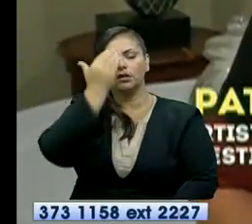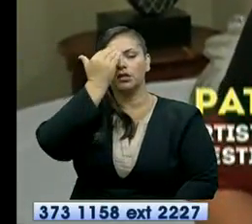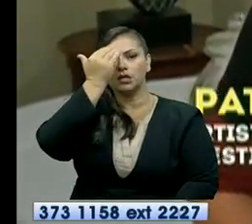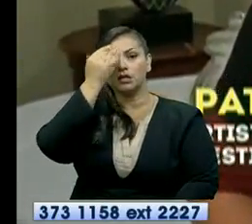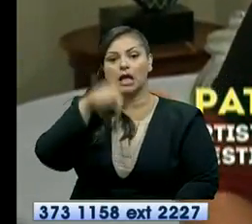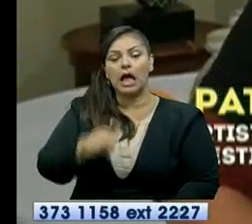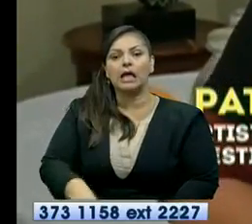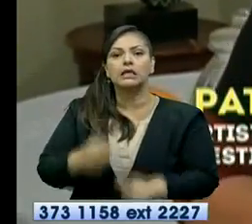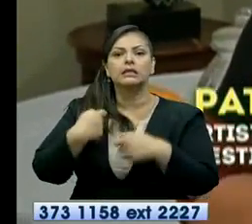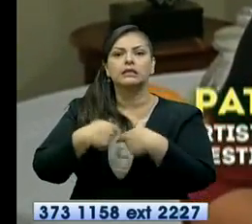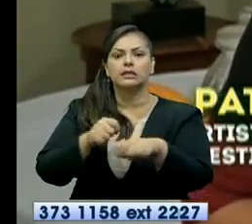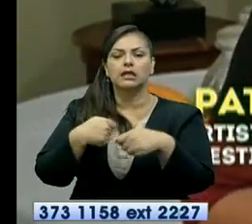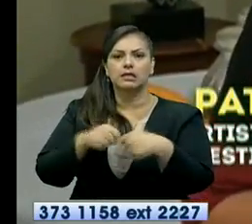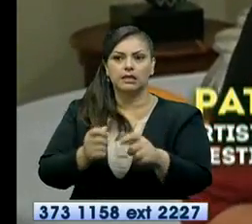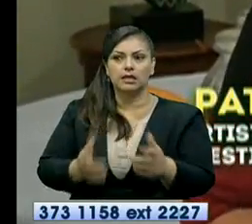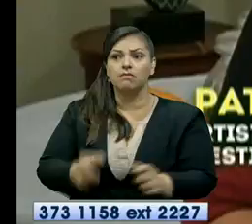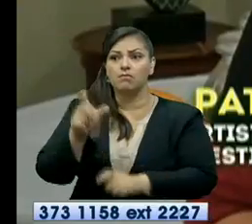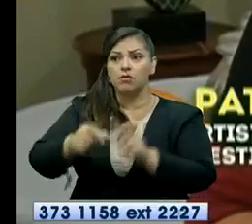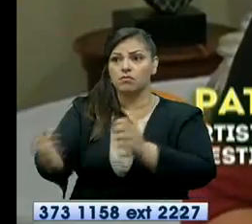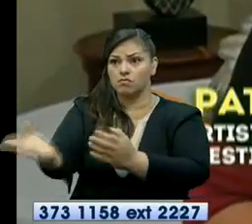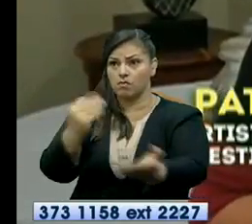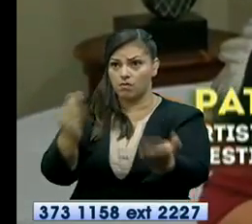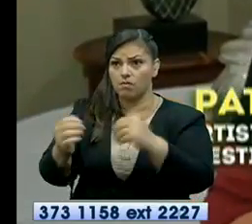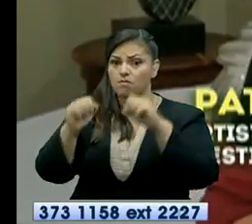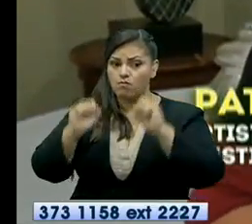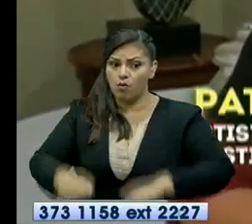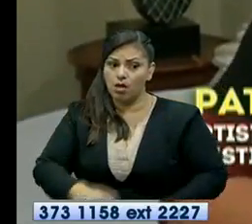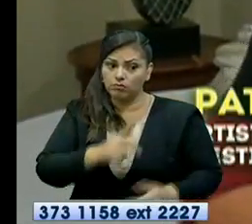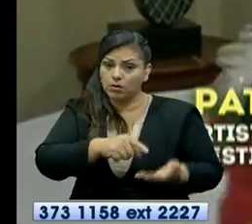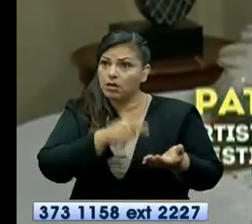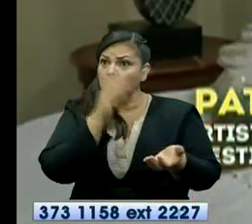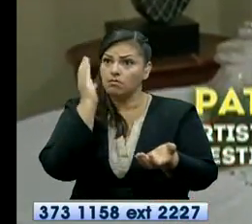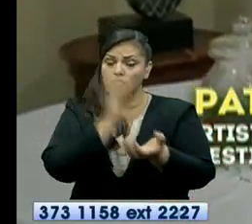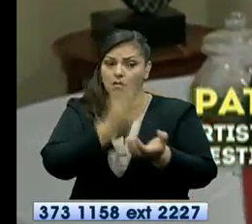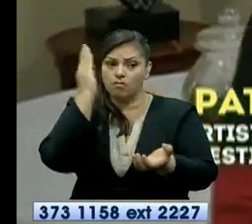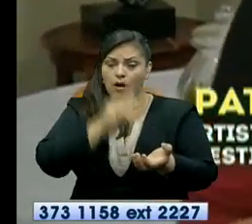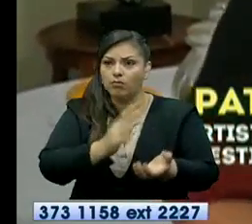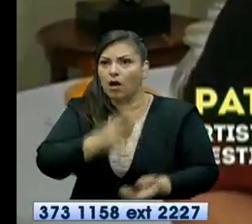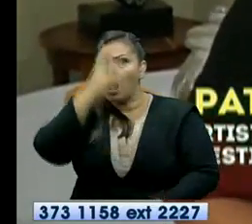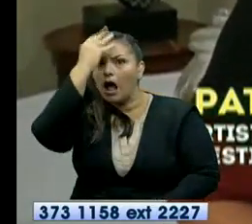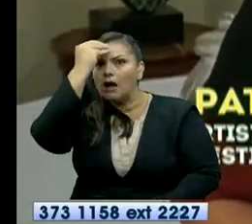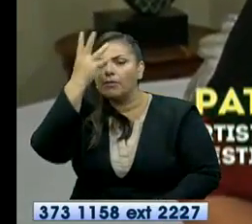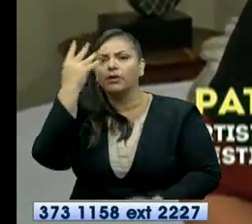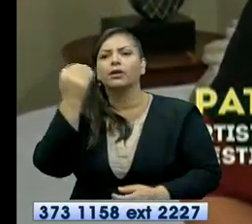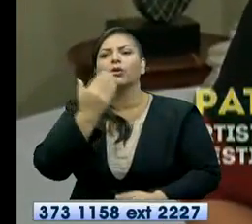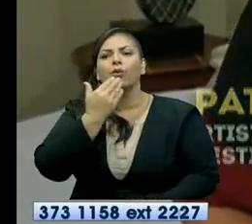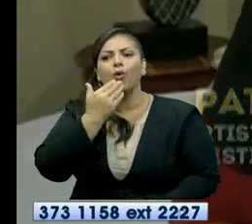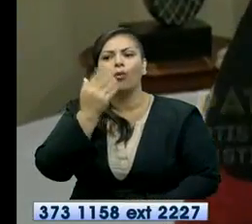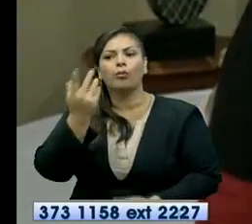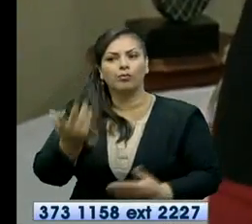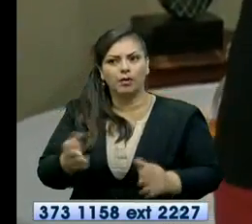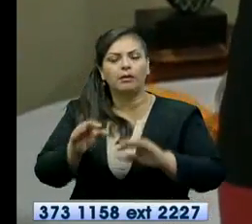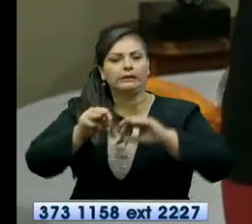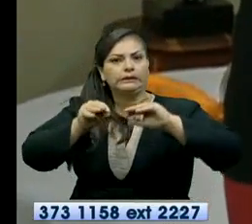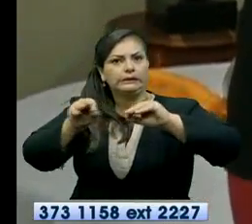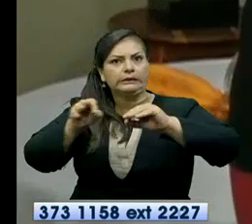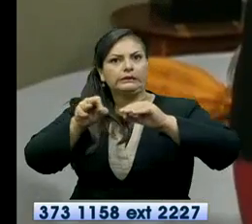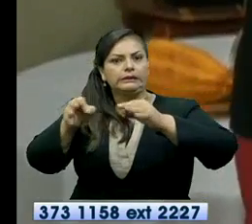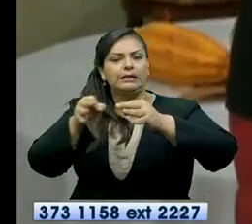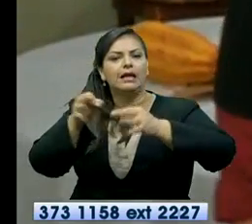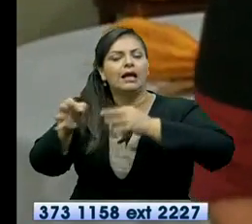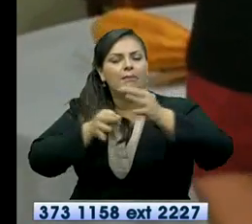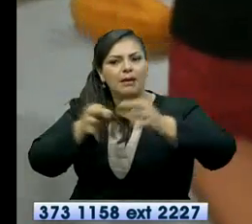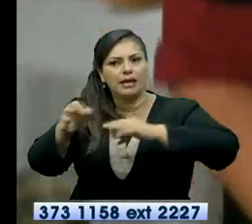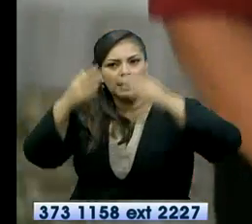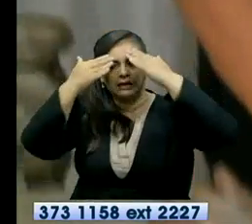taller donde la gente aprende el sistema de todo el manejo artesanal del cacao por ejemplo aquí está el